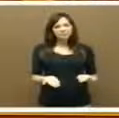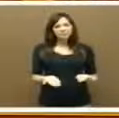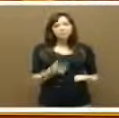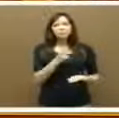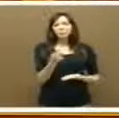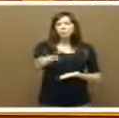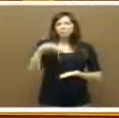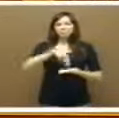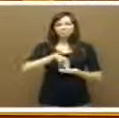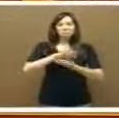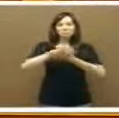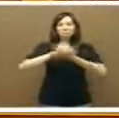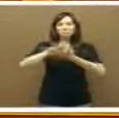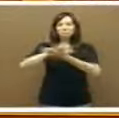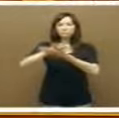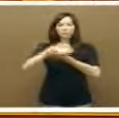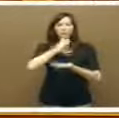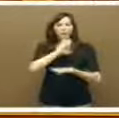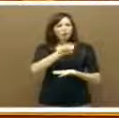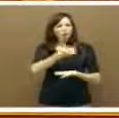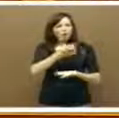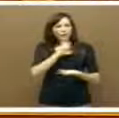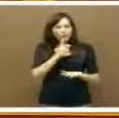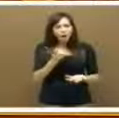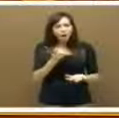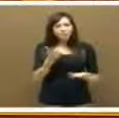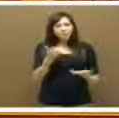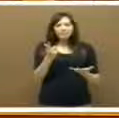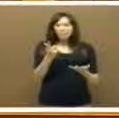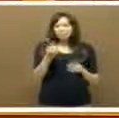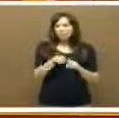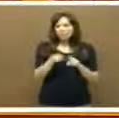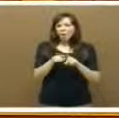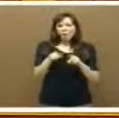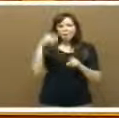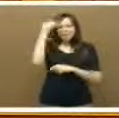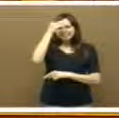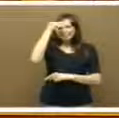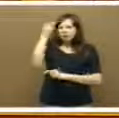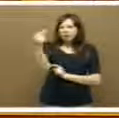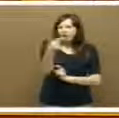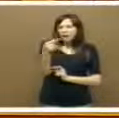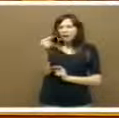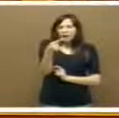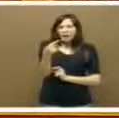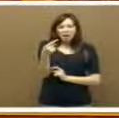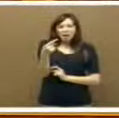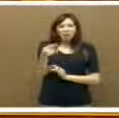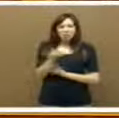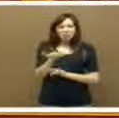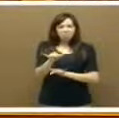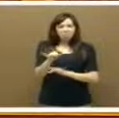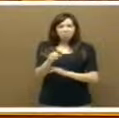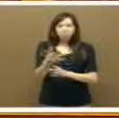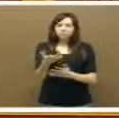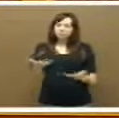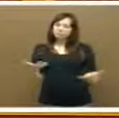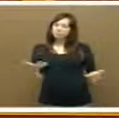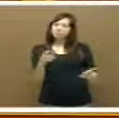intervención que ha hecho en el sentido catastrofista que la ha hecho? Yo le pido que